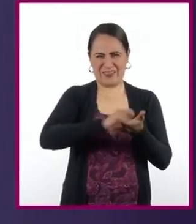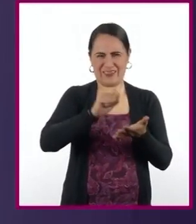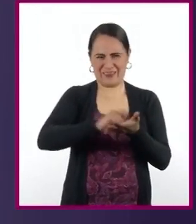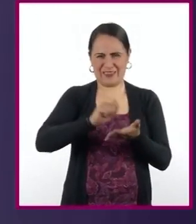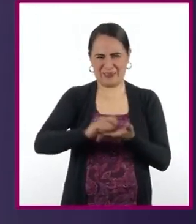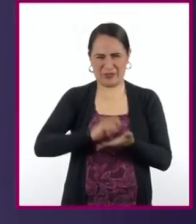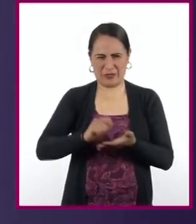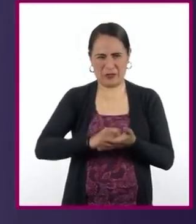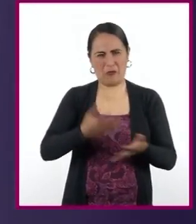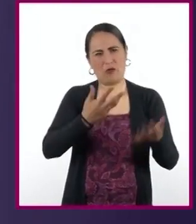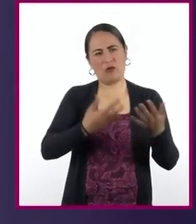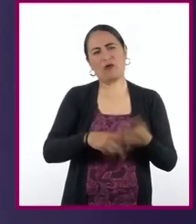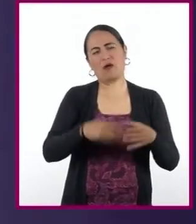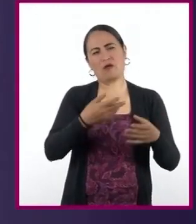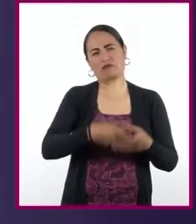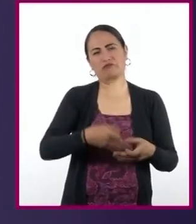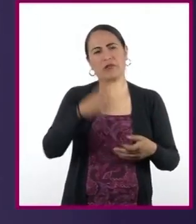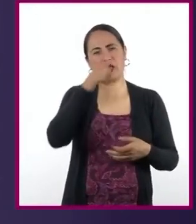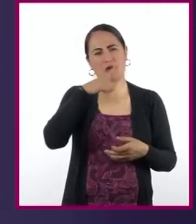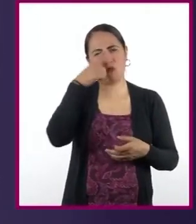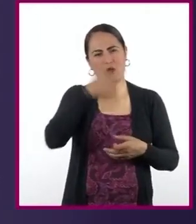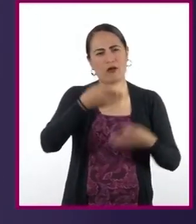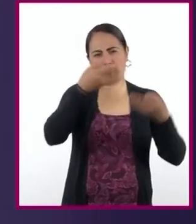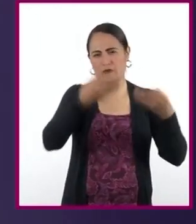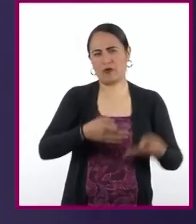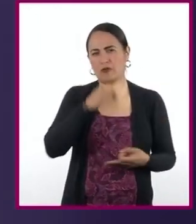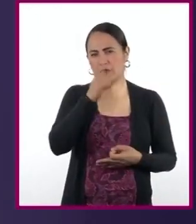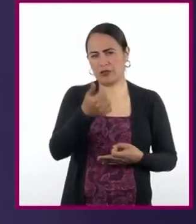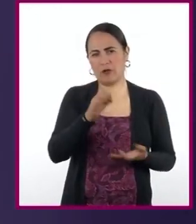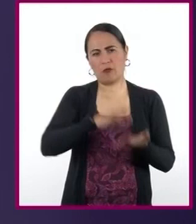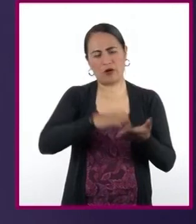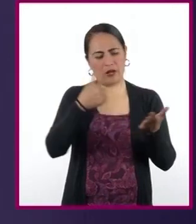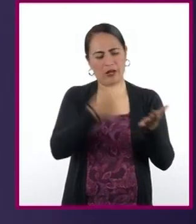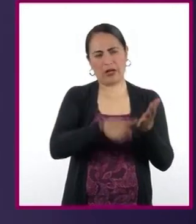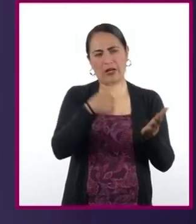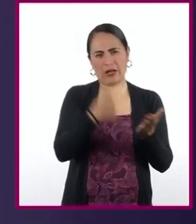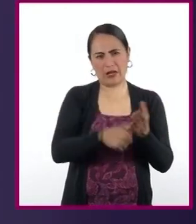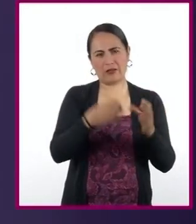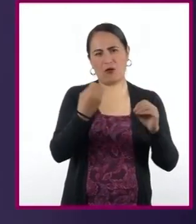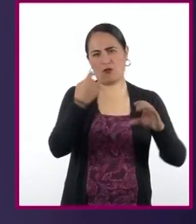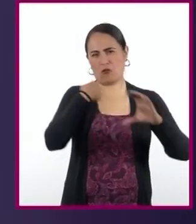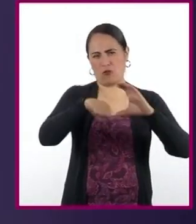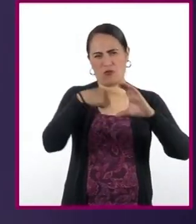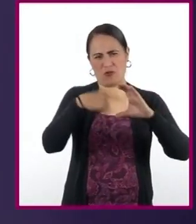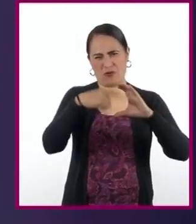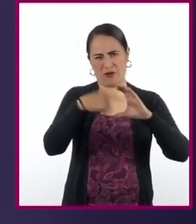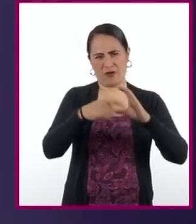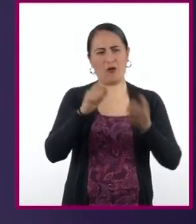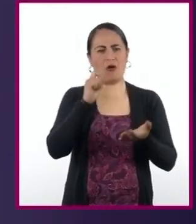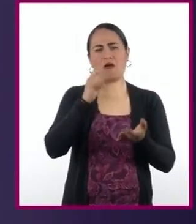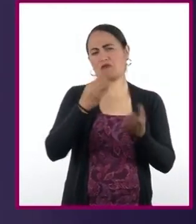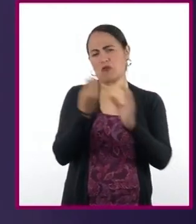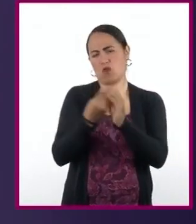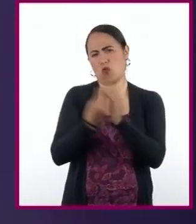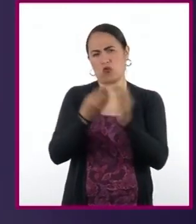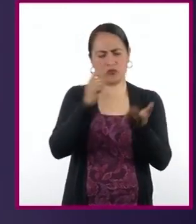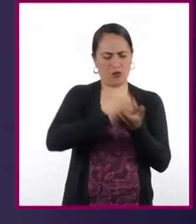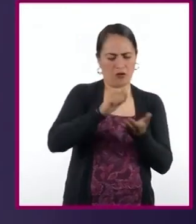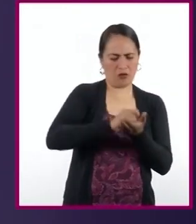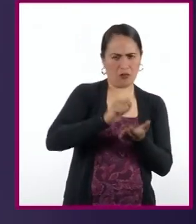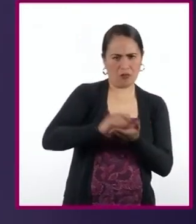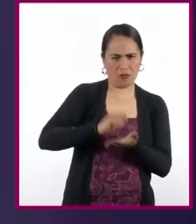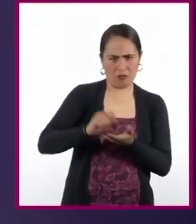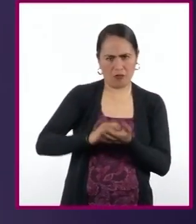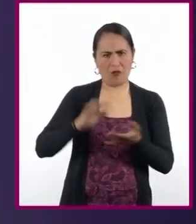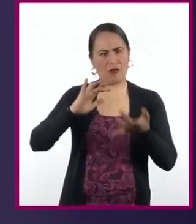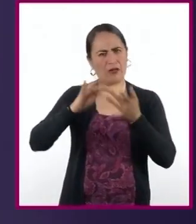emplea lenguaje informal: cartas o correos electrónicos personales, apuntes de clase, postales,